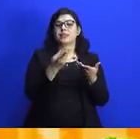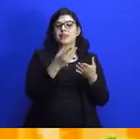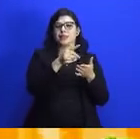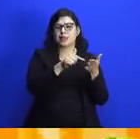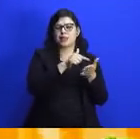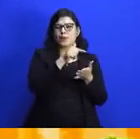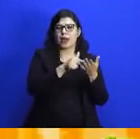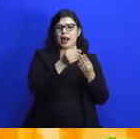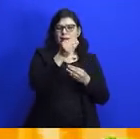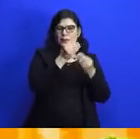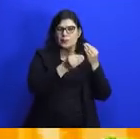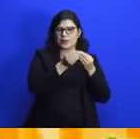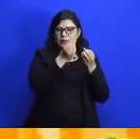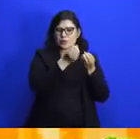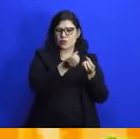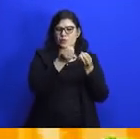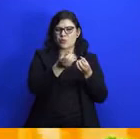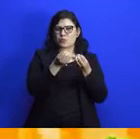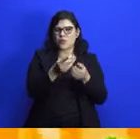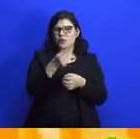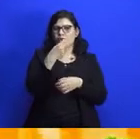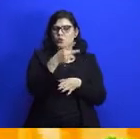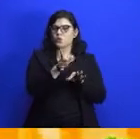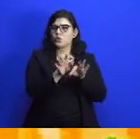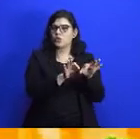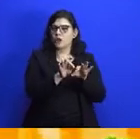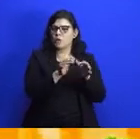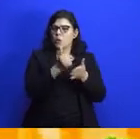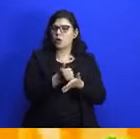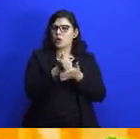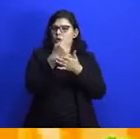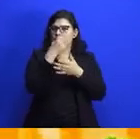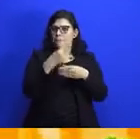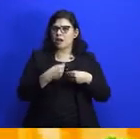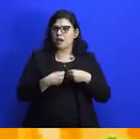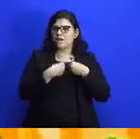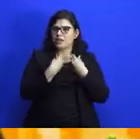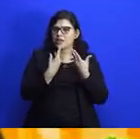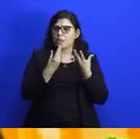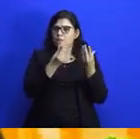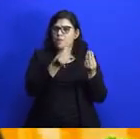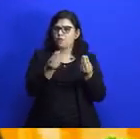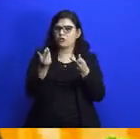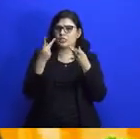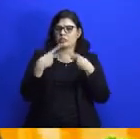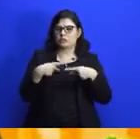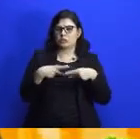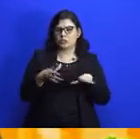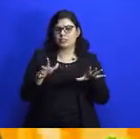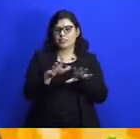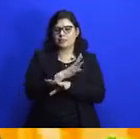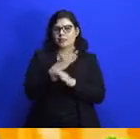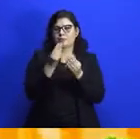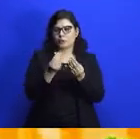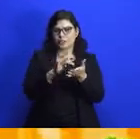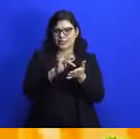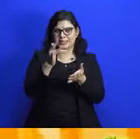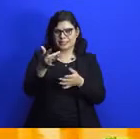realiza todos los días para cambiar la realidad de miles de personas. Muchas gracias.